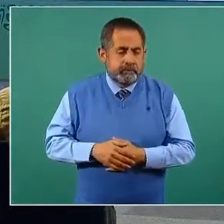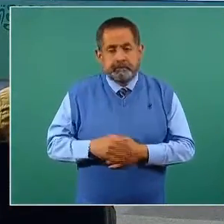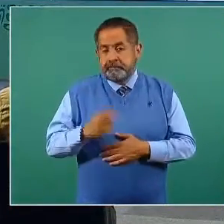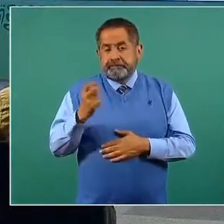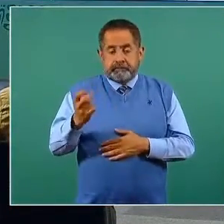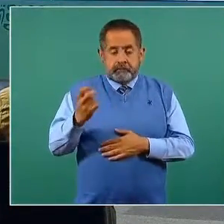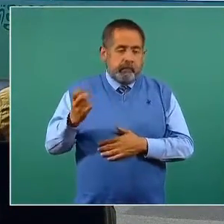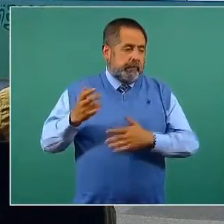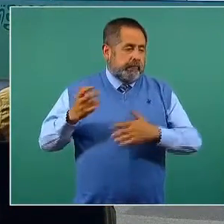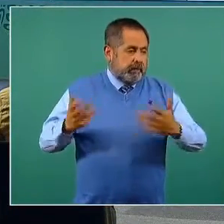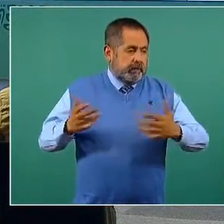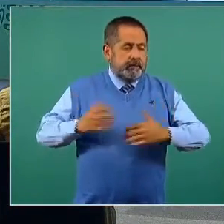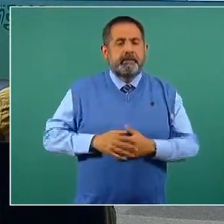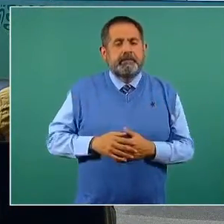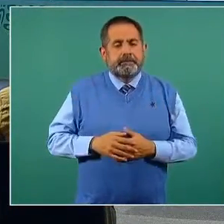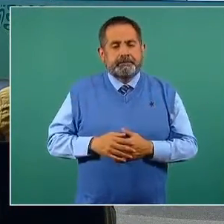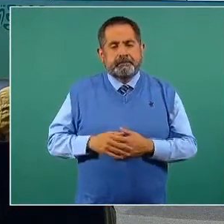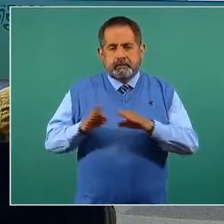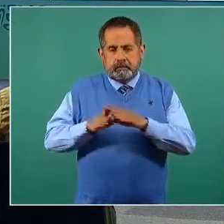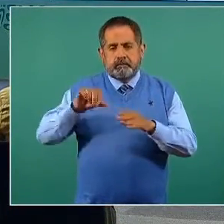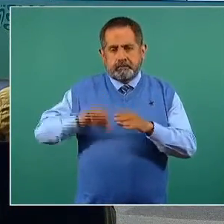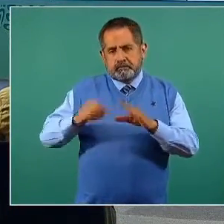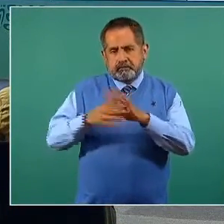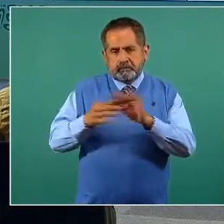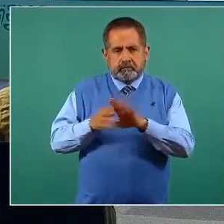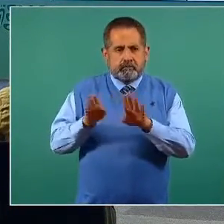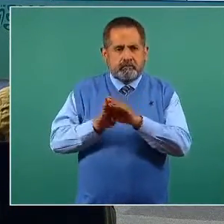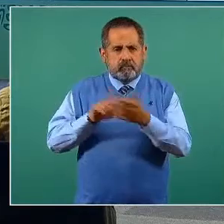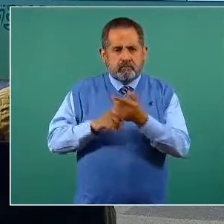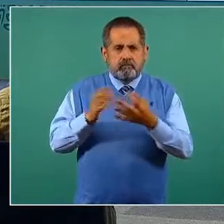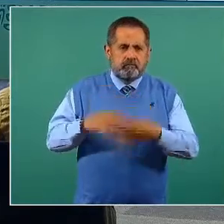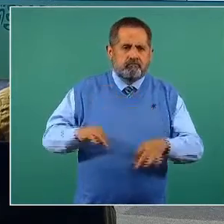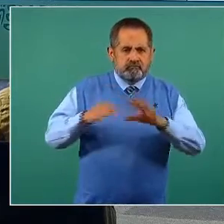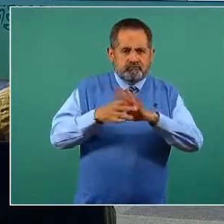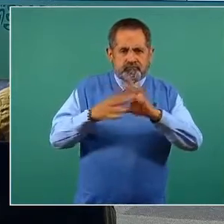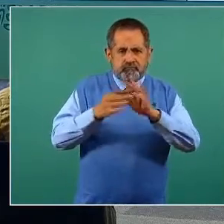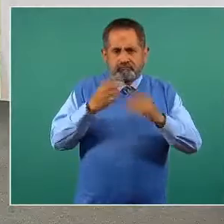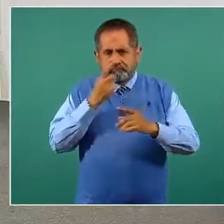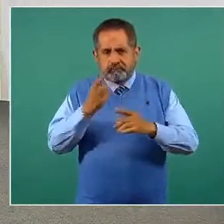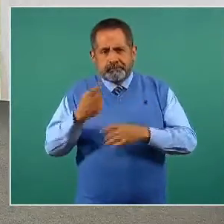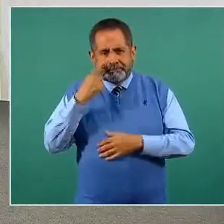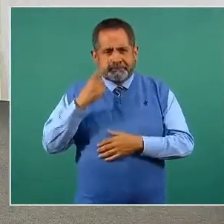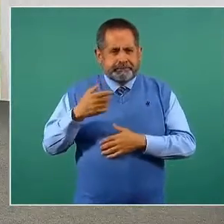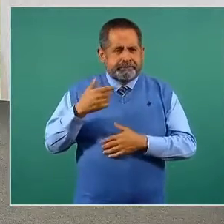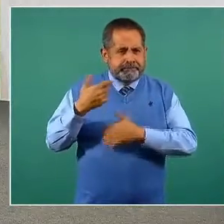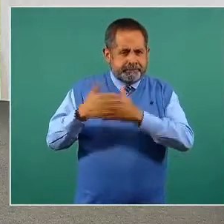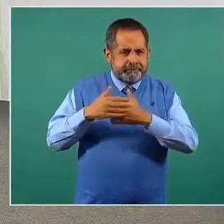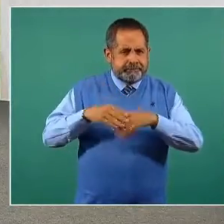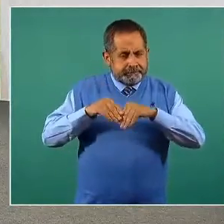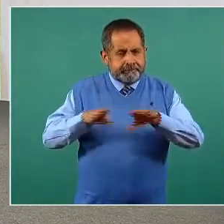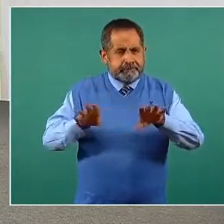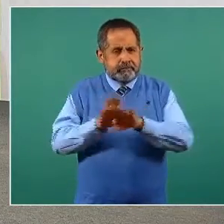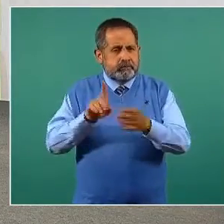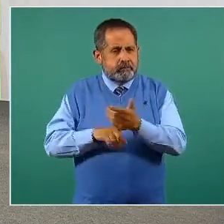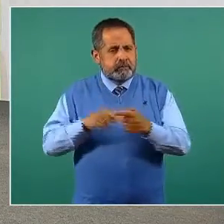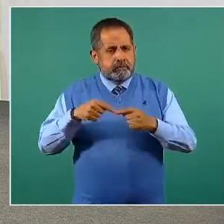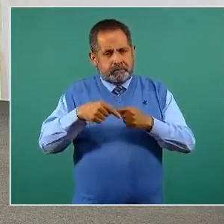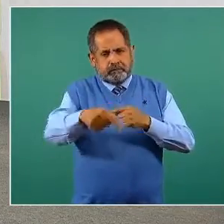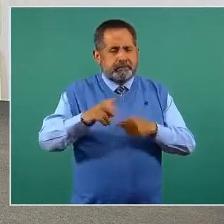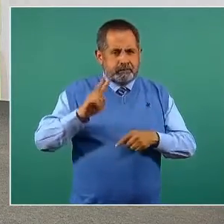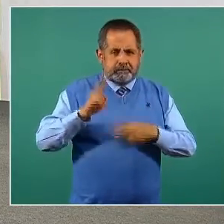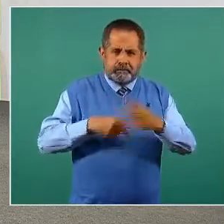en el día de hoy y que además es importante comentarlo, lo vamos a empezar a tener en los siguientes días. ¿Por